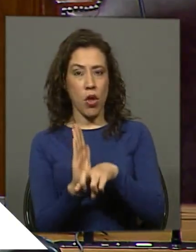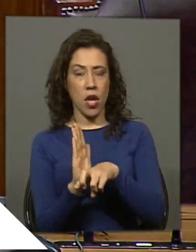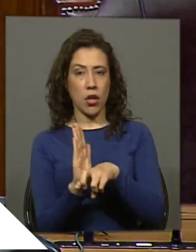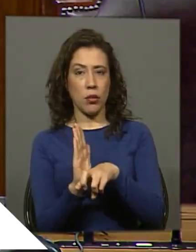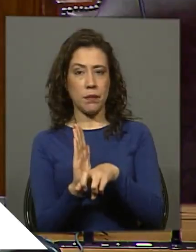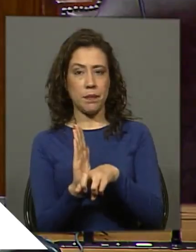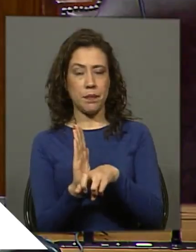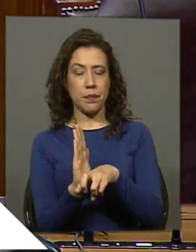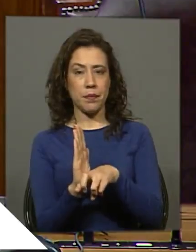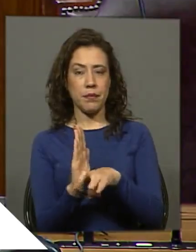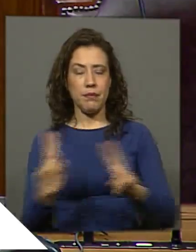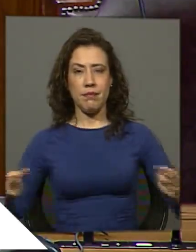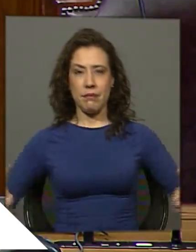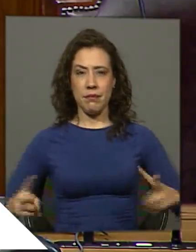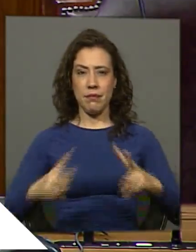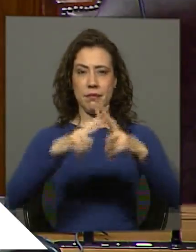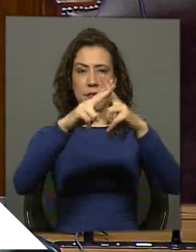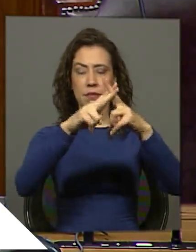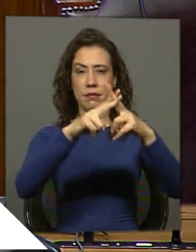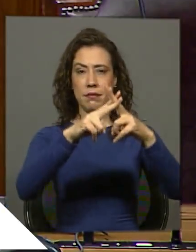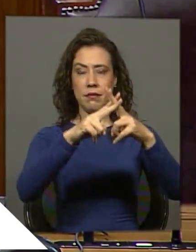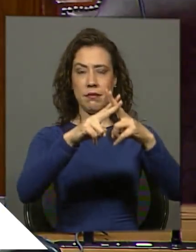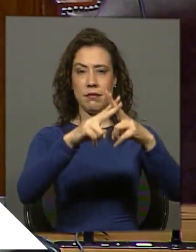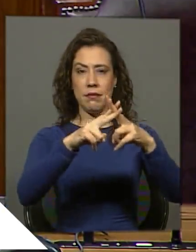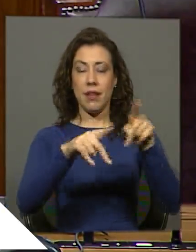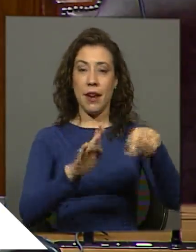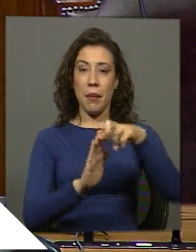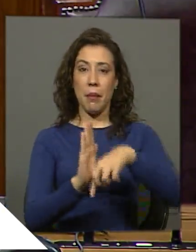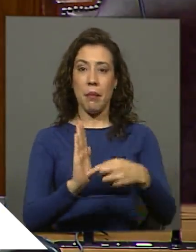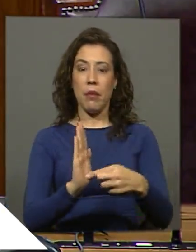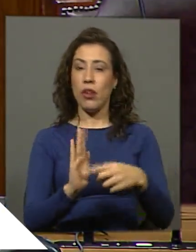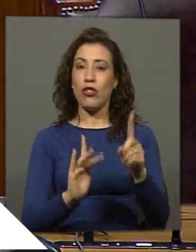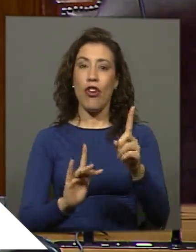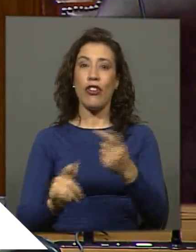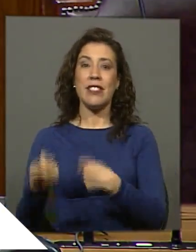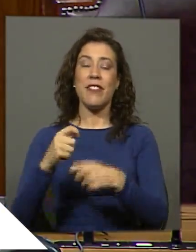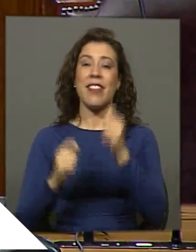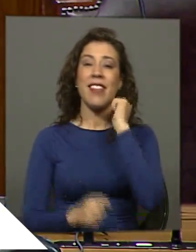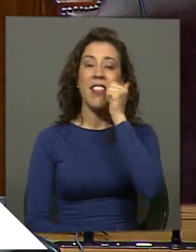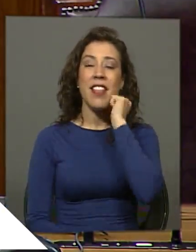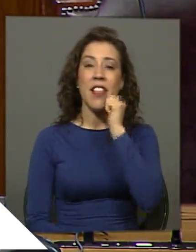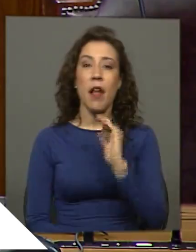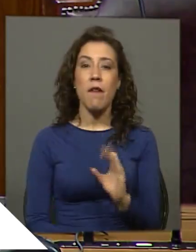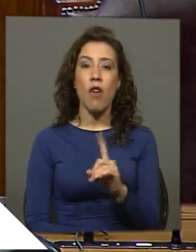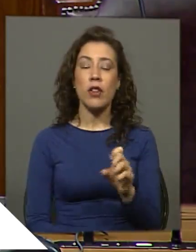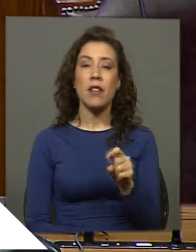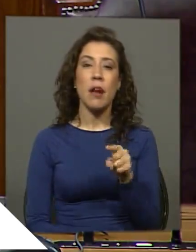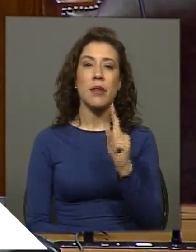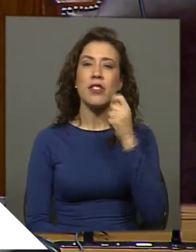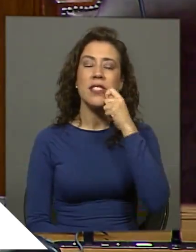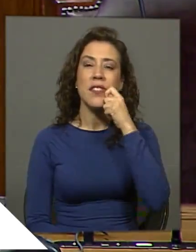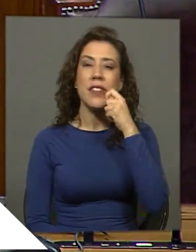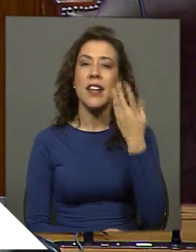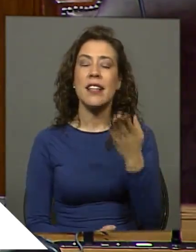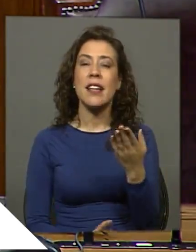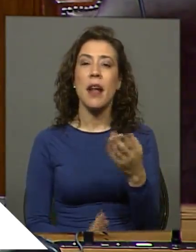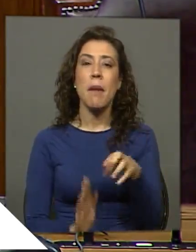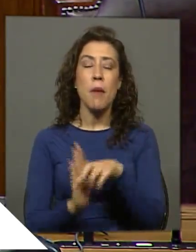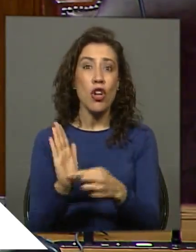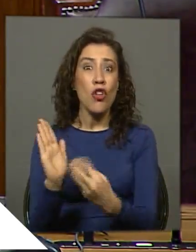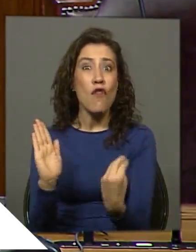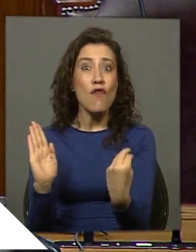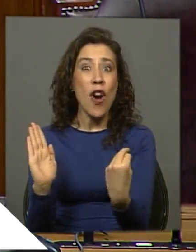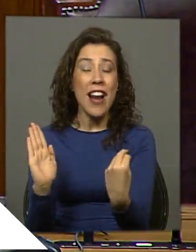infraestructura ciertamente ese proyecto no se va a transar diariamente en bolsa pero eso no significa que sea muy buen